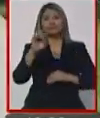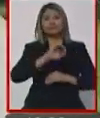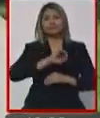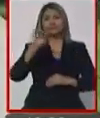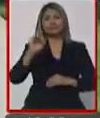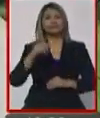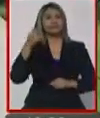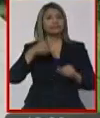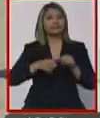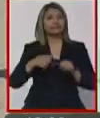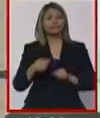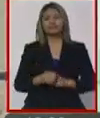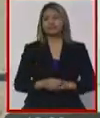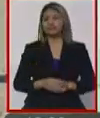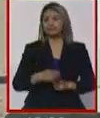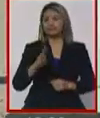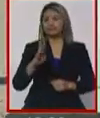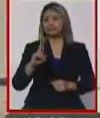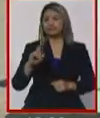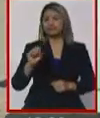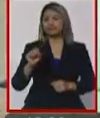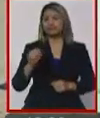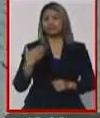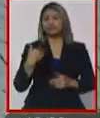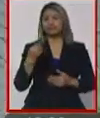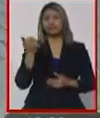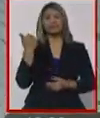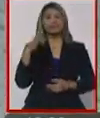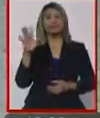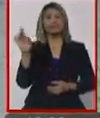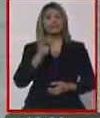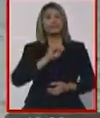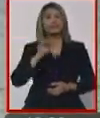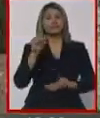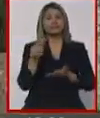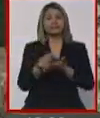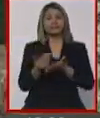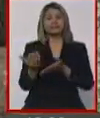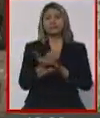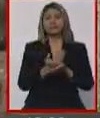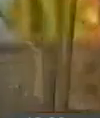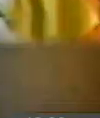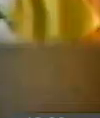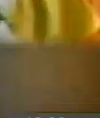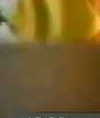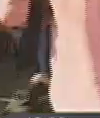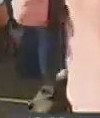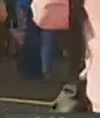100%. Recordemos que la provincia Germán Busch recibirá por regalía el 15% del dinero recaudado.